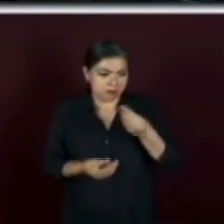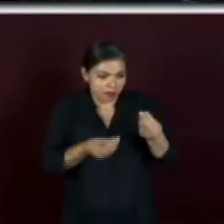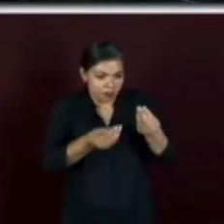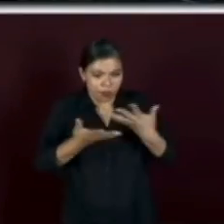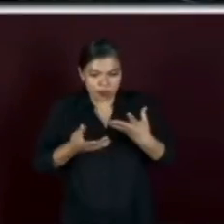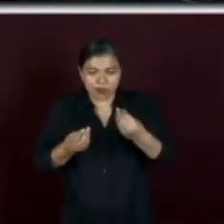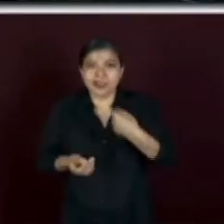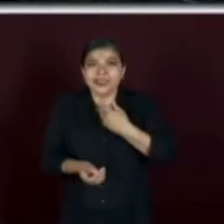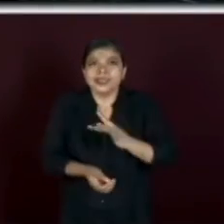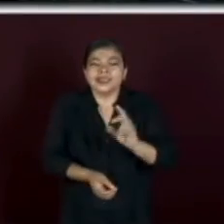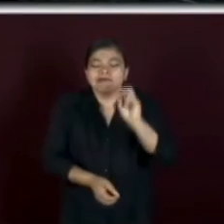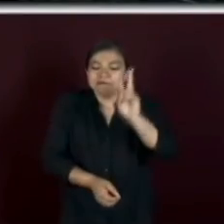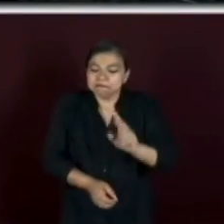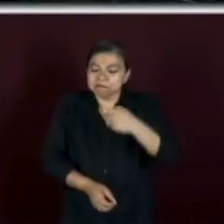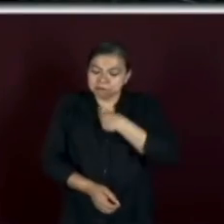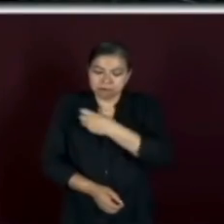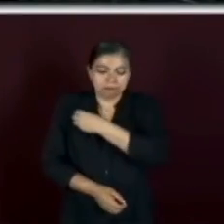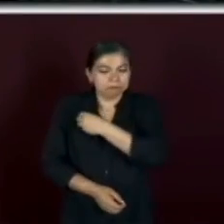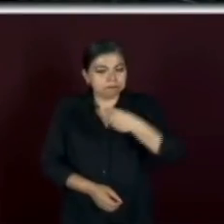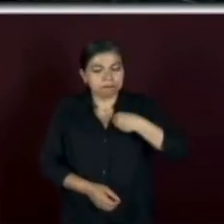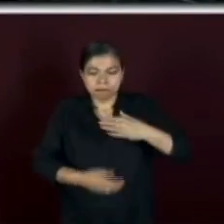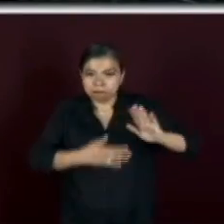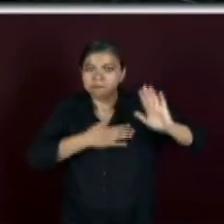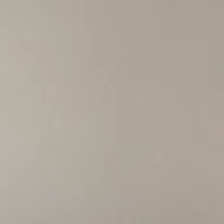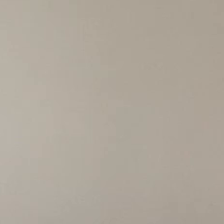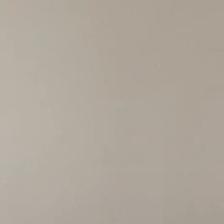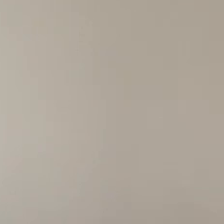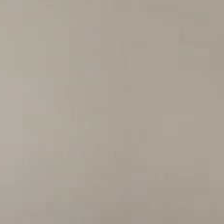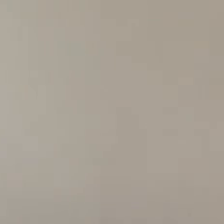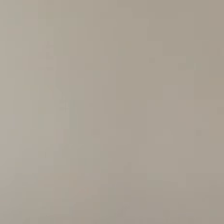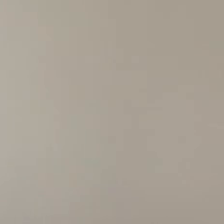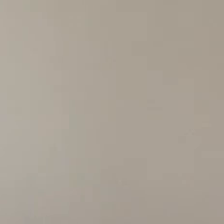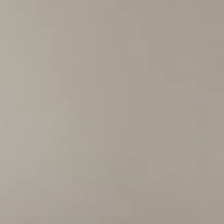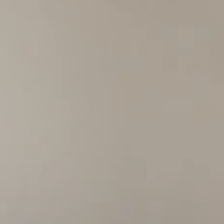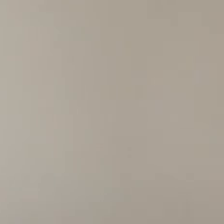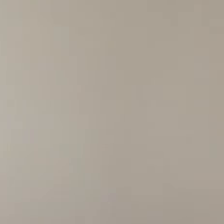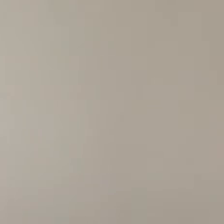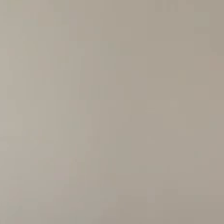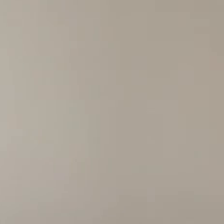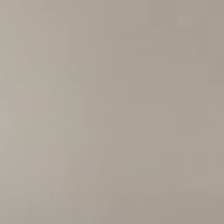presenta como la continuidad y la renovación de un Andrés Manuel López Obrador, que deja el poder